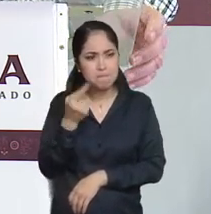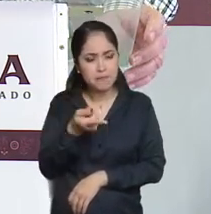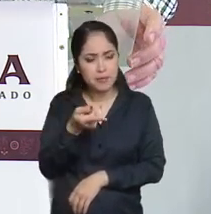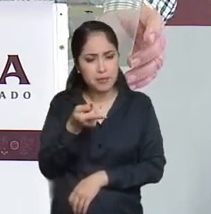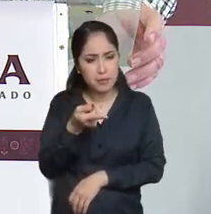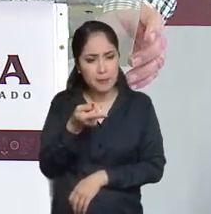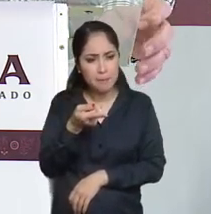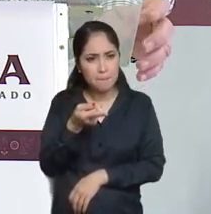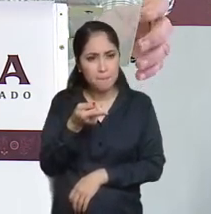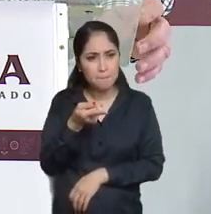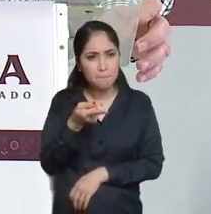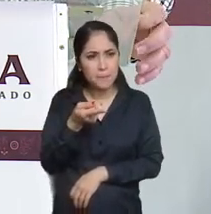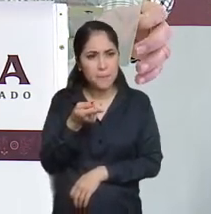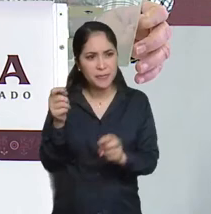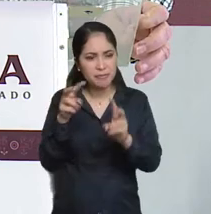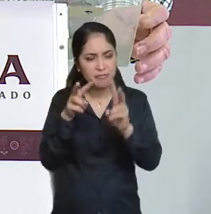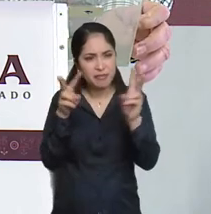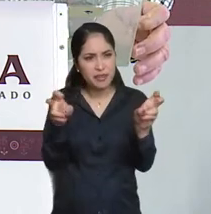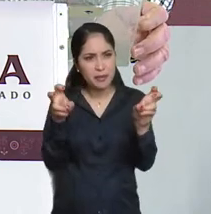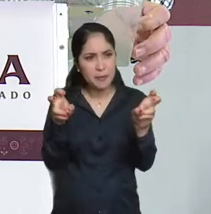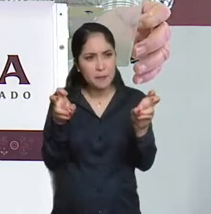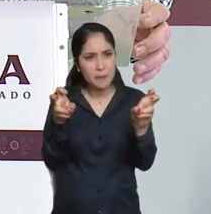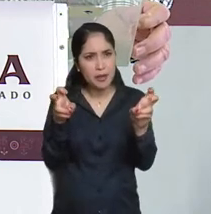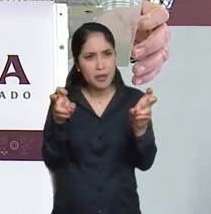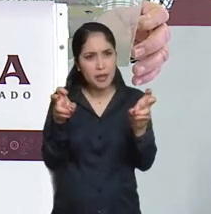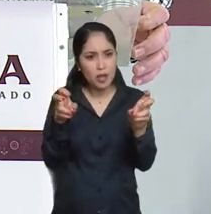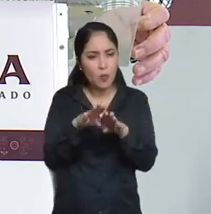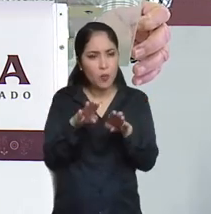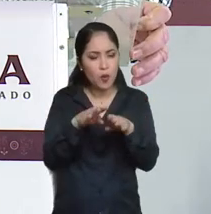sobre el tema de las movilizaciones